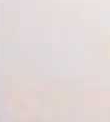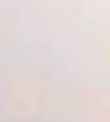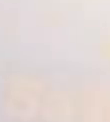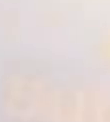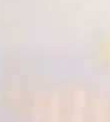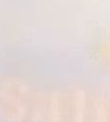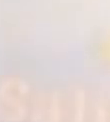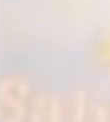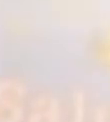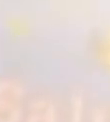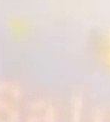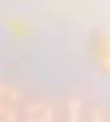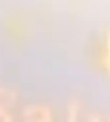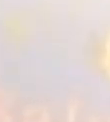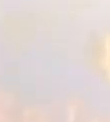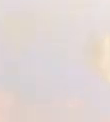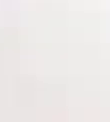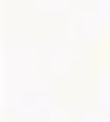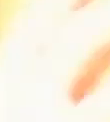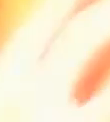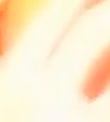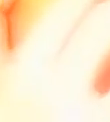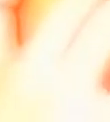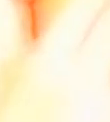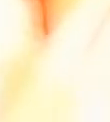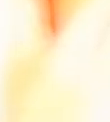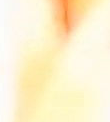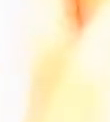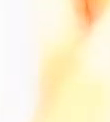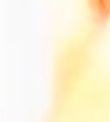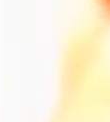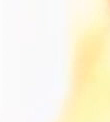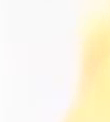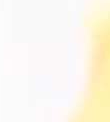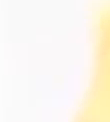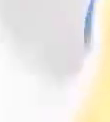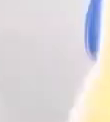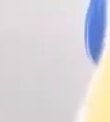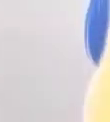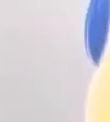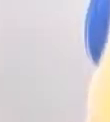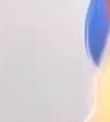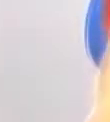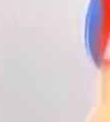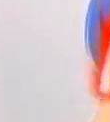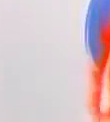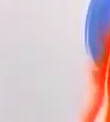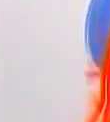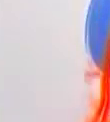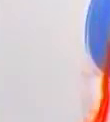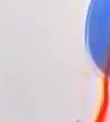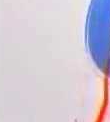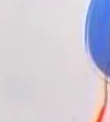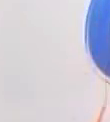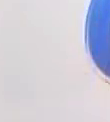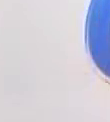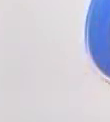Conexión Vital, un encuentro diario con la salud, una cita armoniosa con el